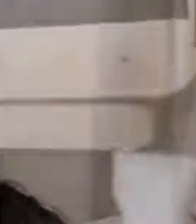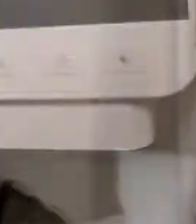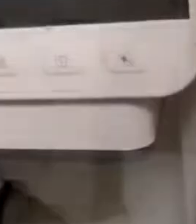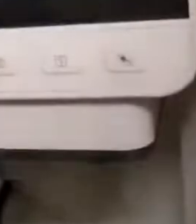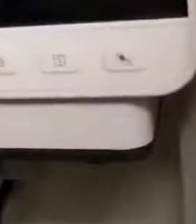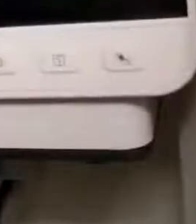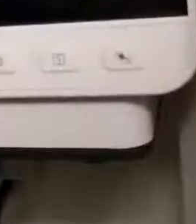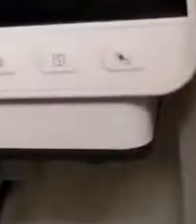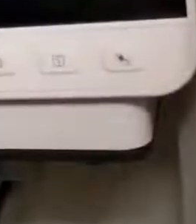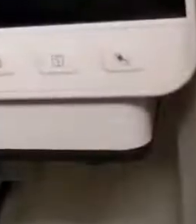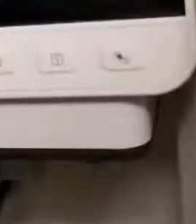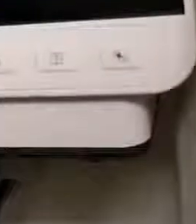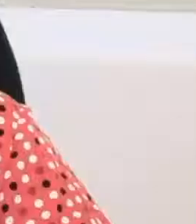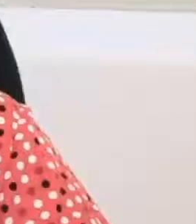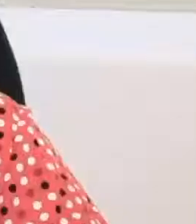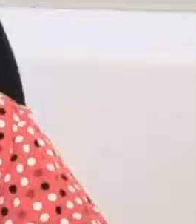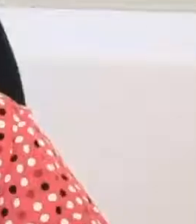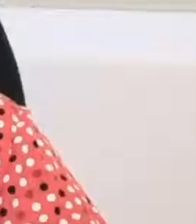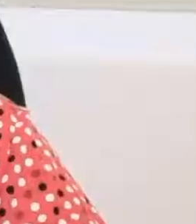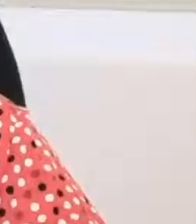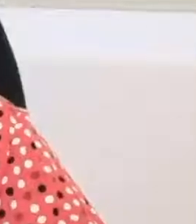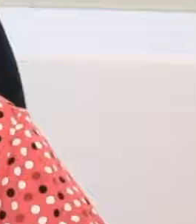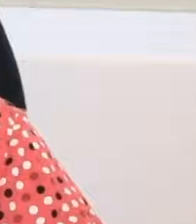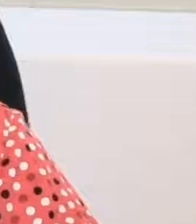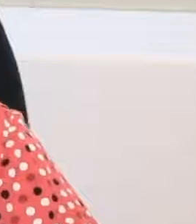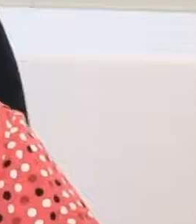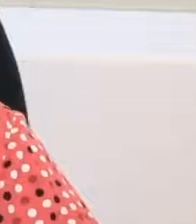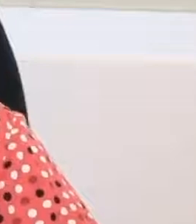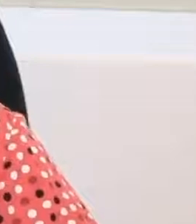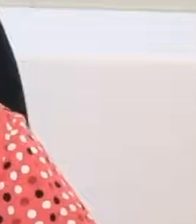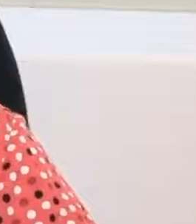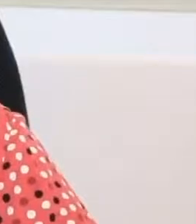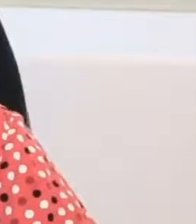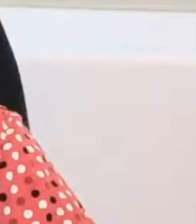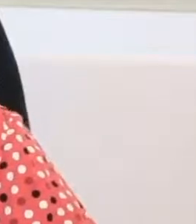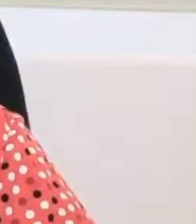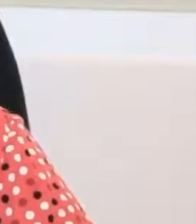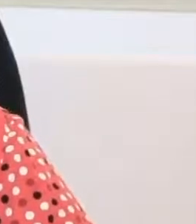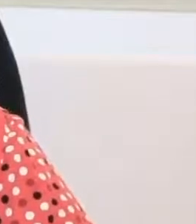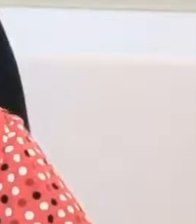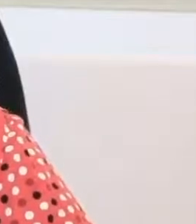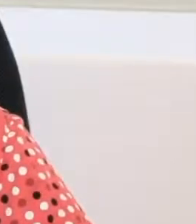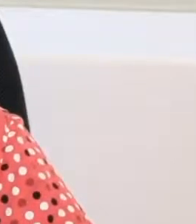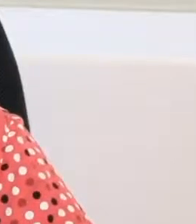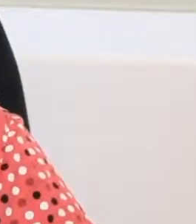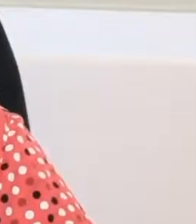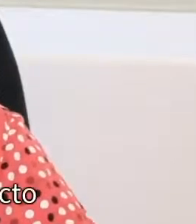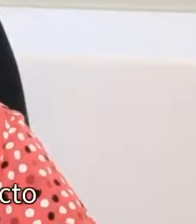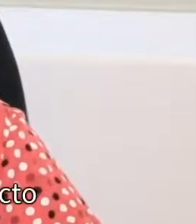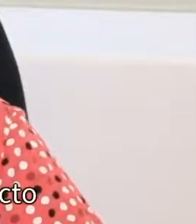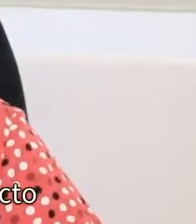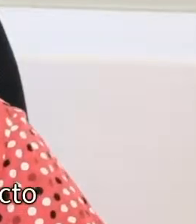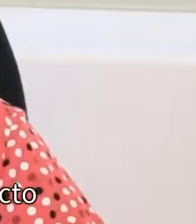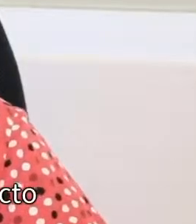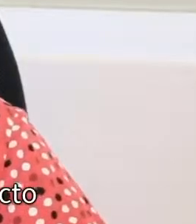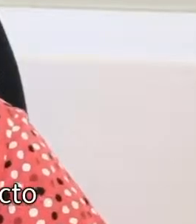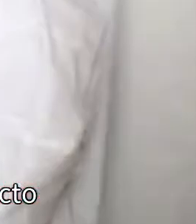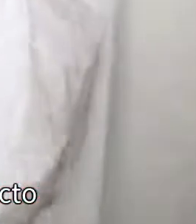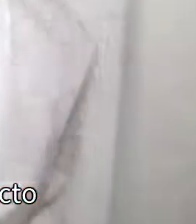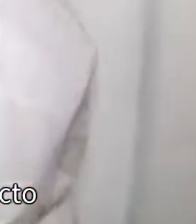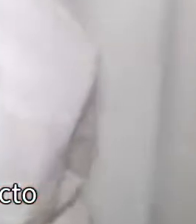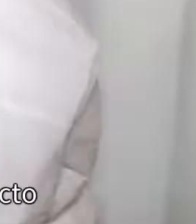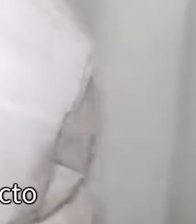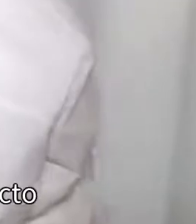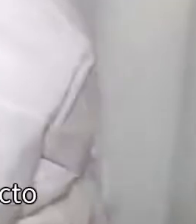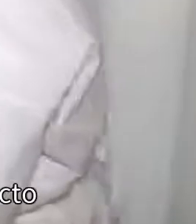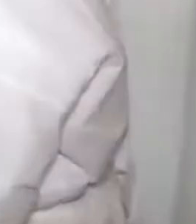enfermedad. Los pacientes son muy agradecidos, muy agradecidos y cuando ves todas esas